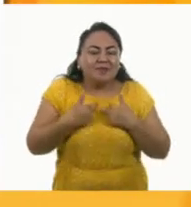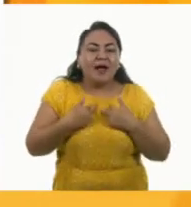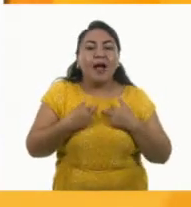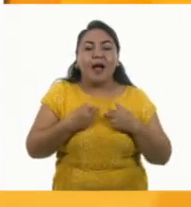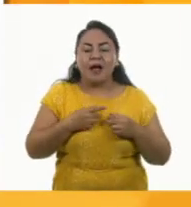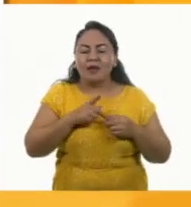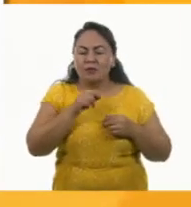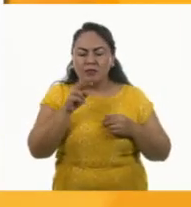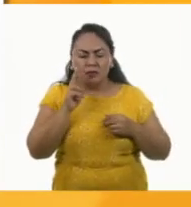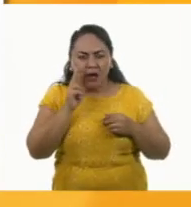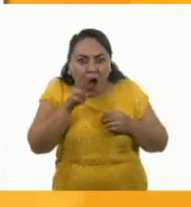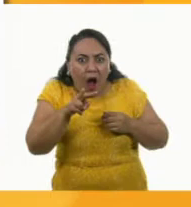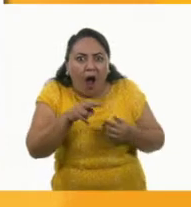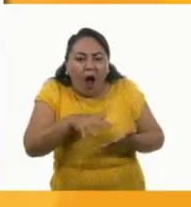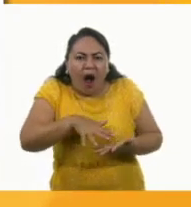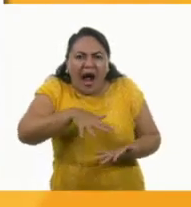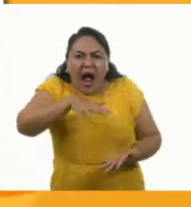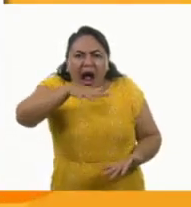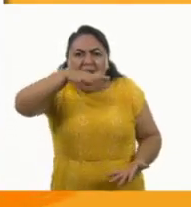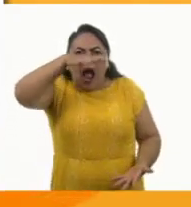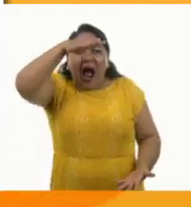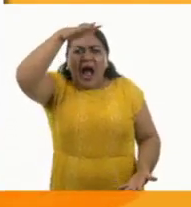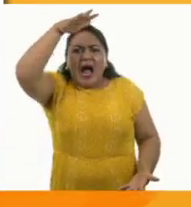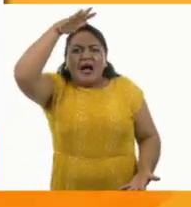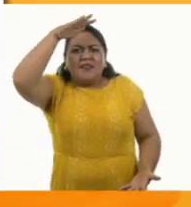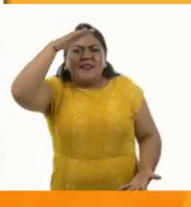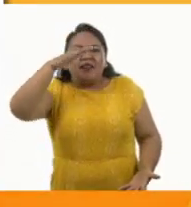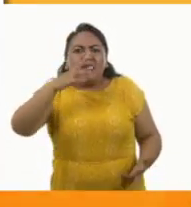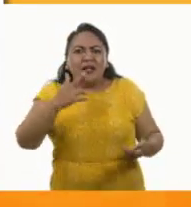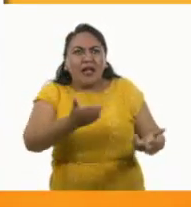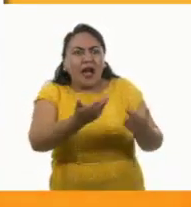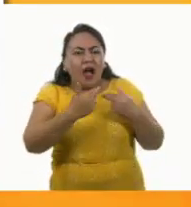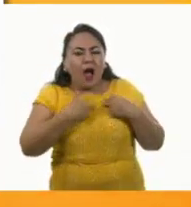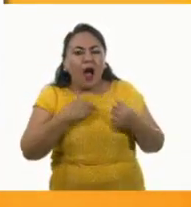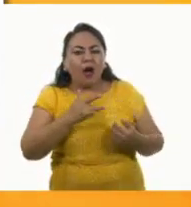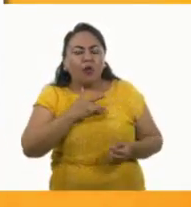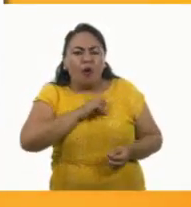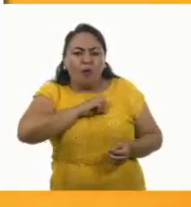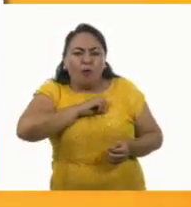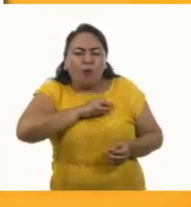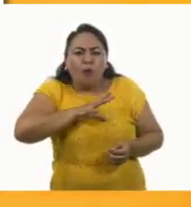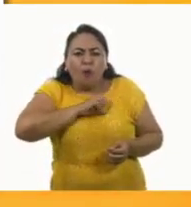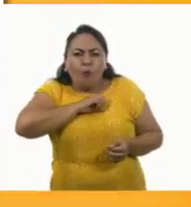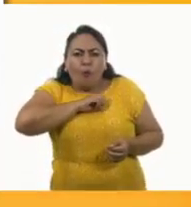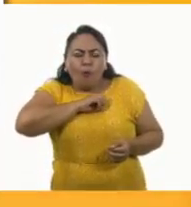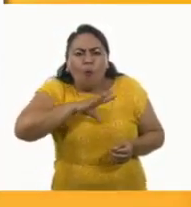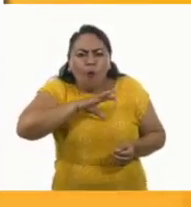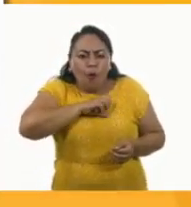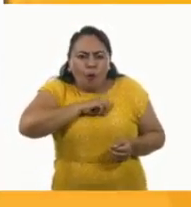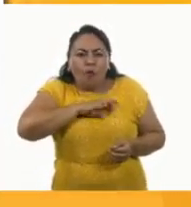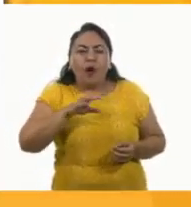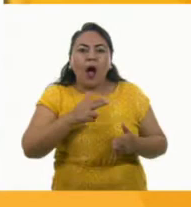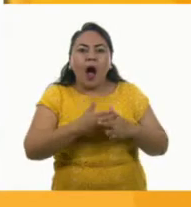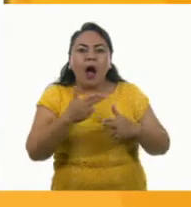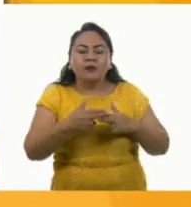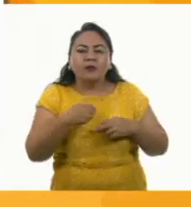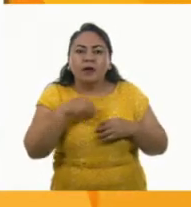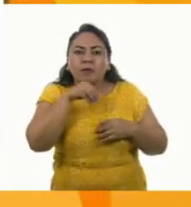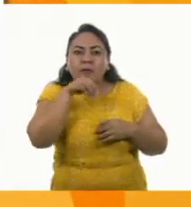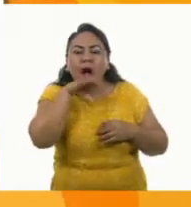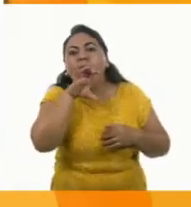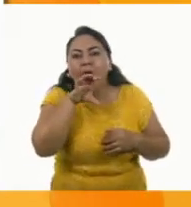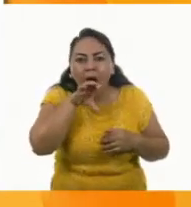Cuando vio el tamaño de su regalo, el corazón le latió muy fuerte. Hasta se le abrió la boca de la